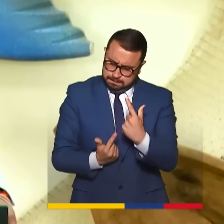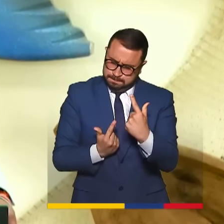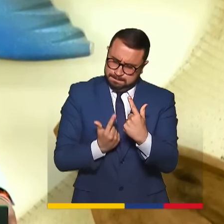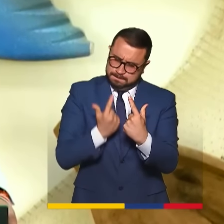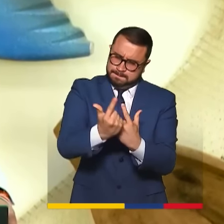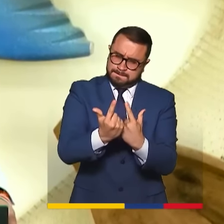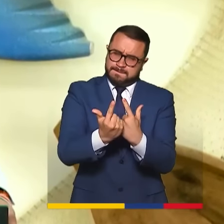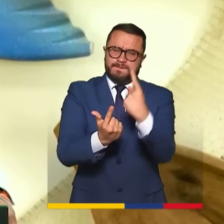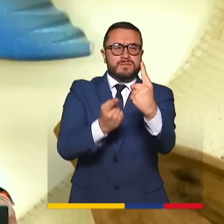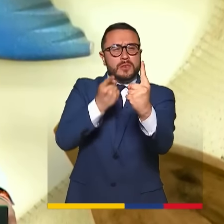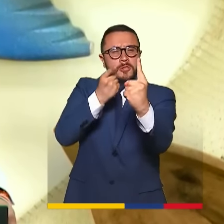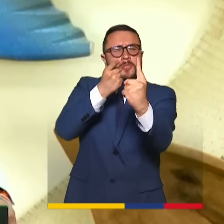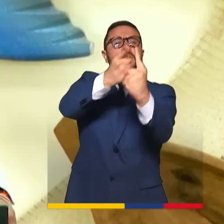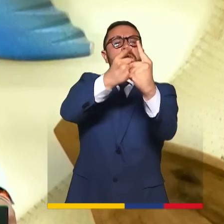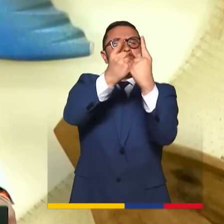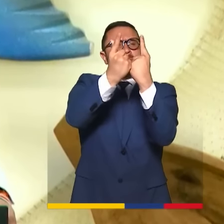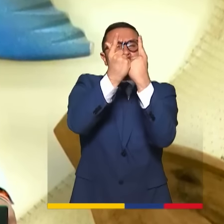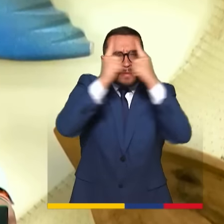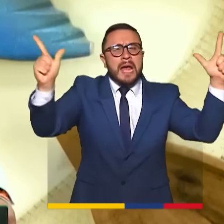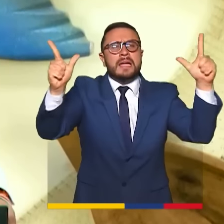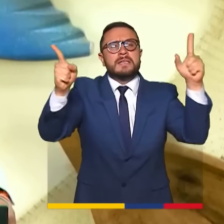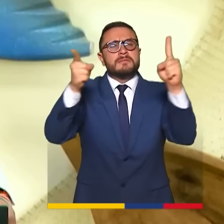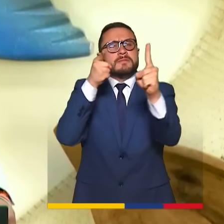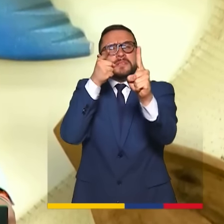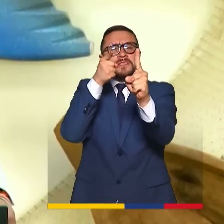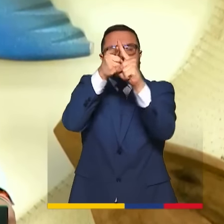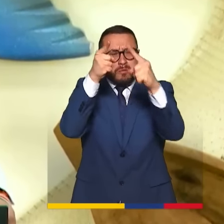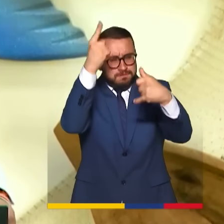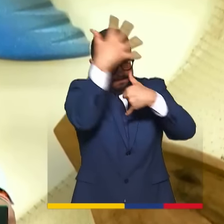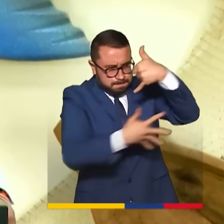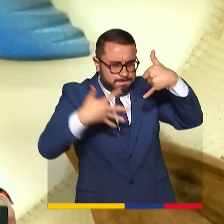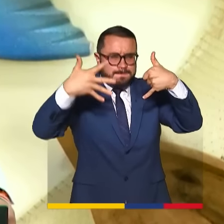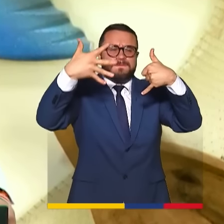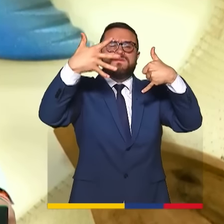por la dignidad del ser humano en Colombia.